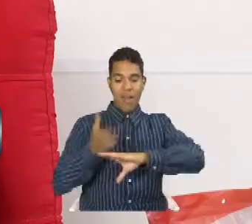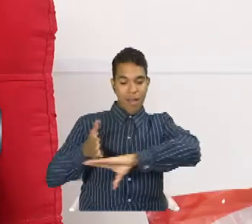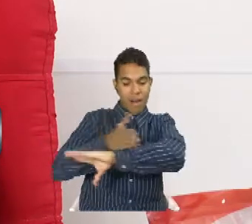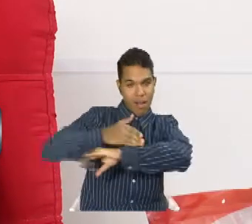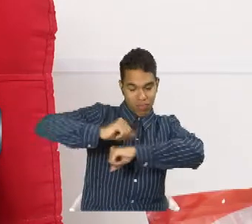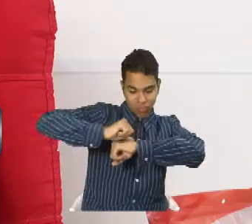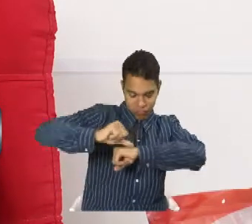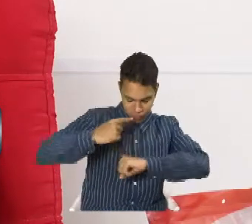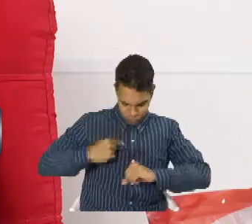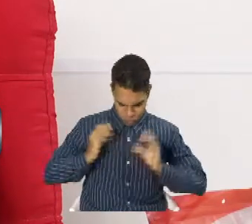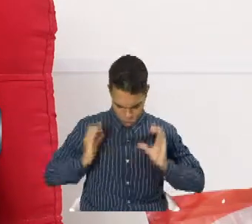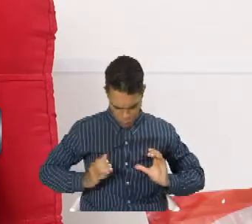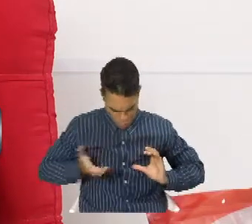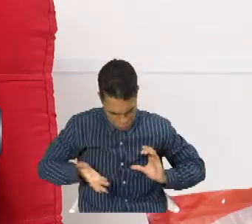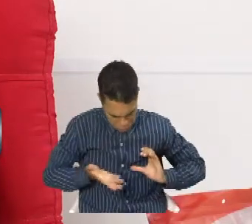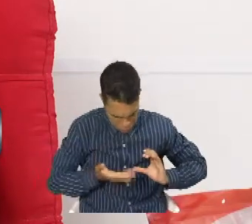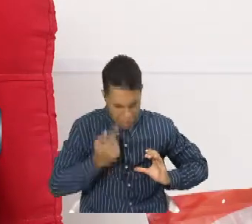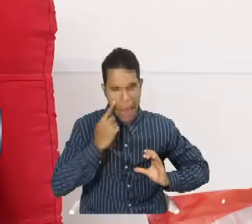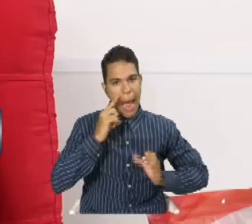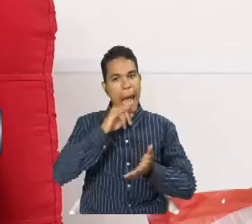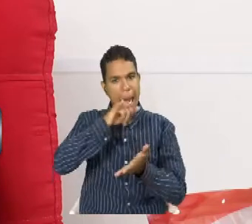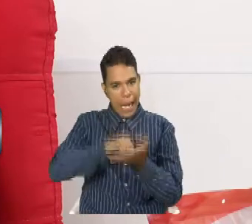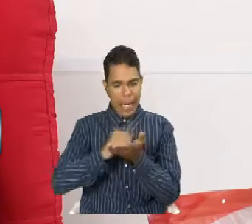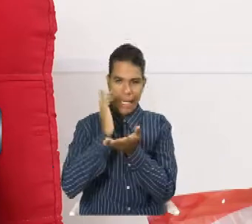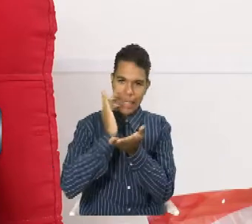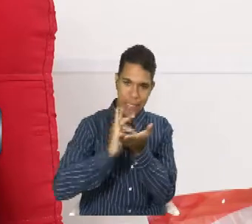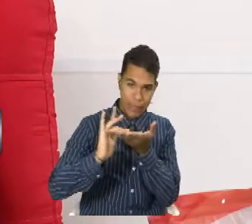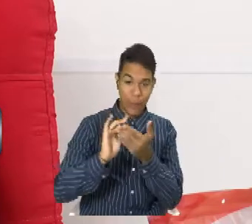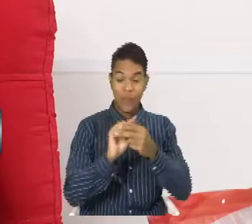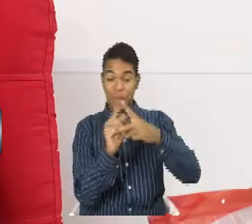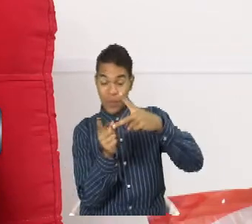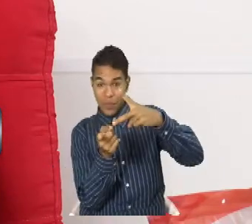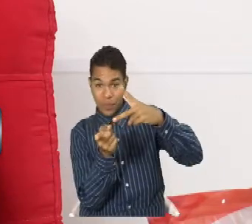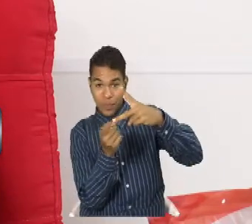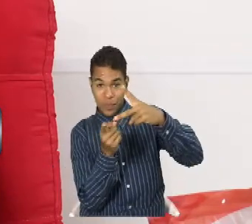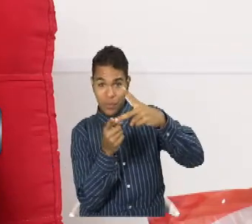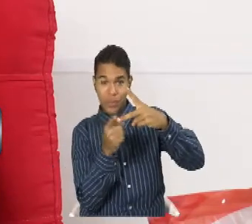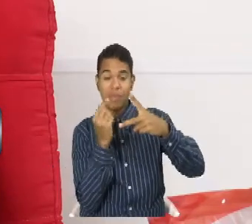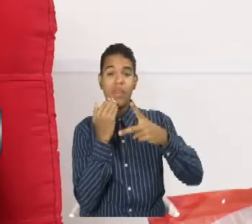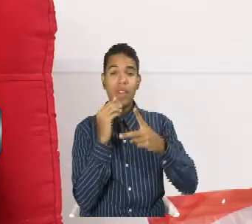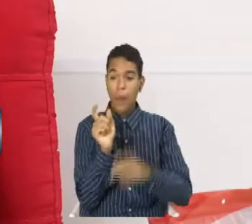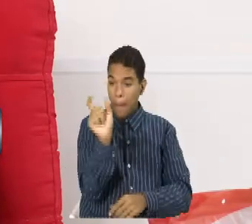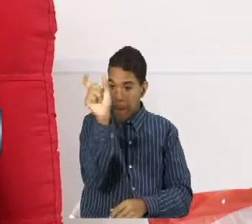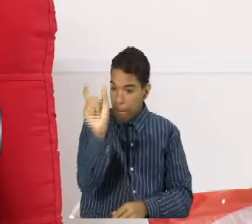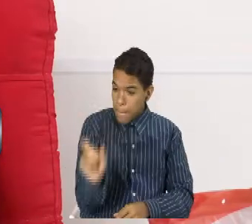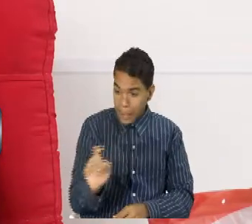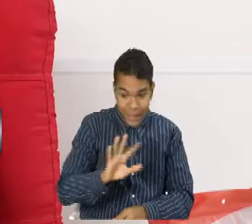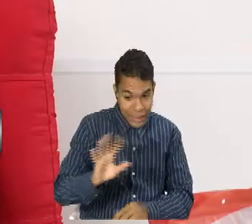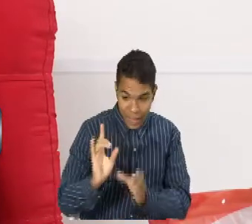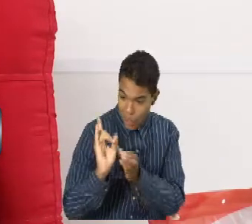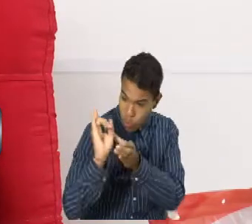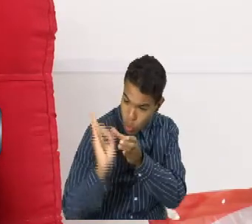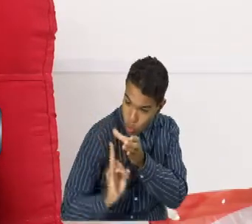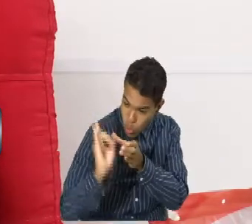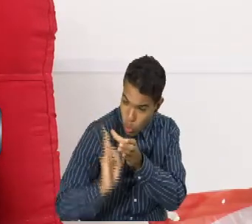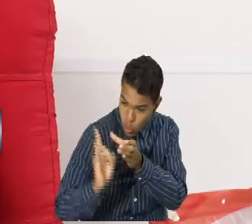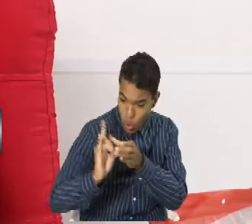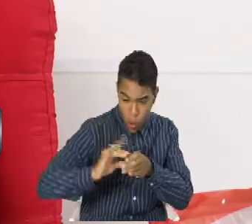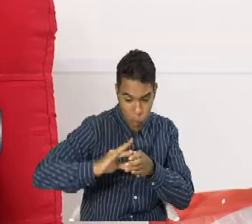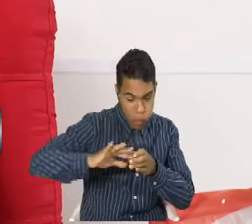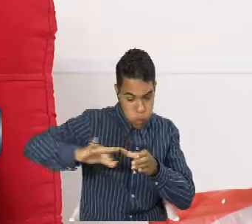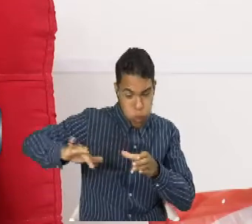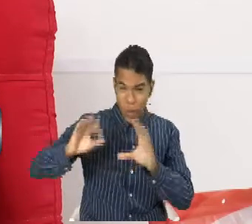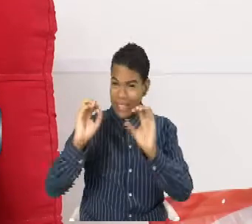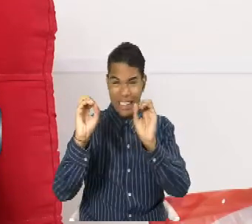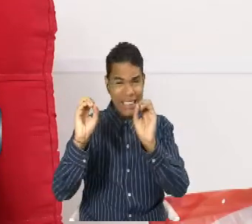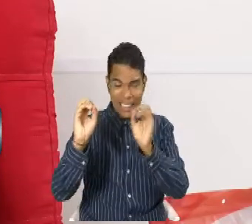El segundo se debe realizar alrededor después de que termina la persona de drenar y ya no está drenando nada